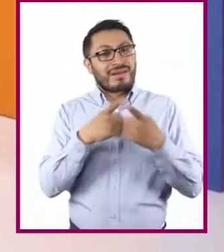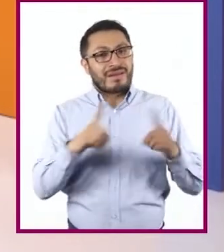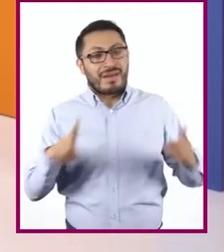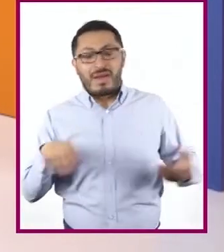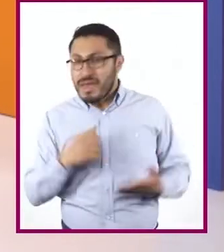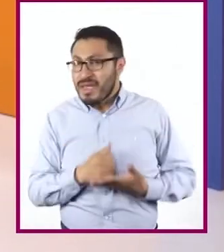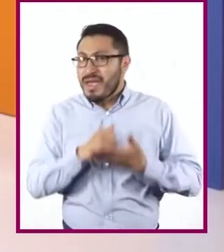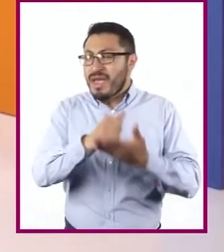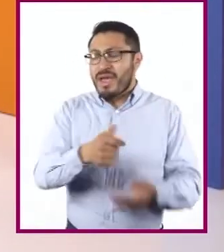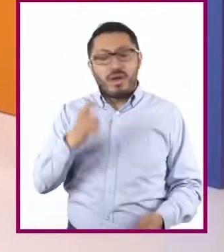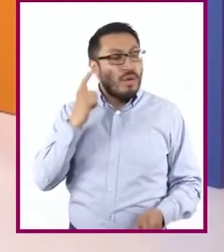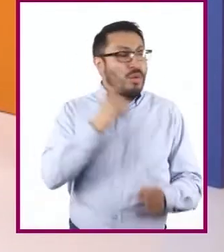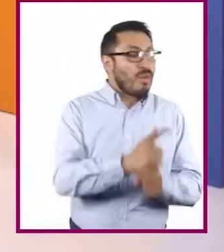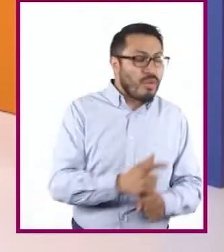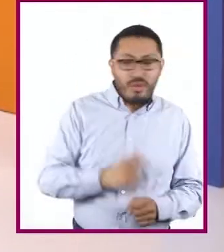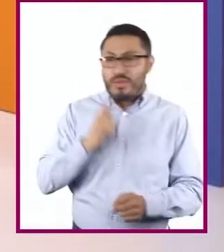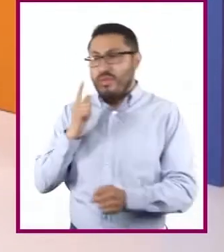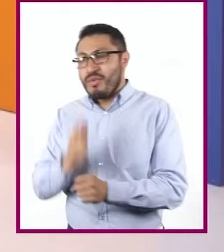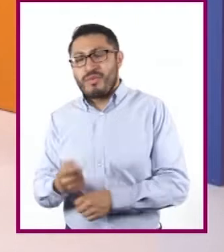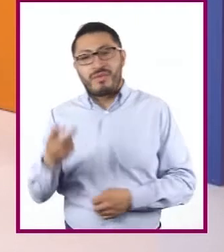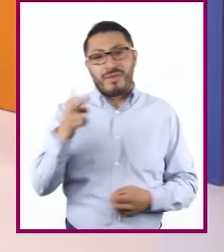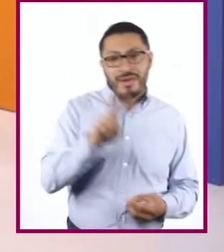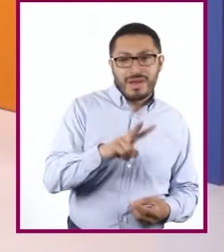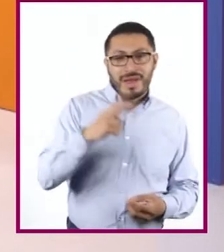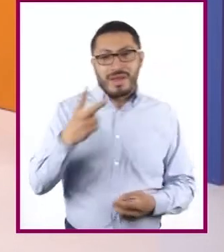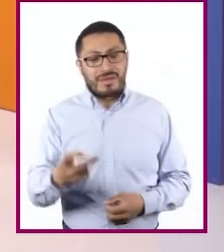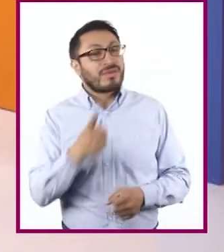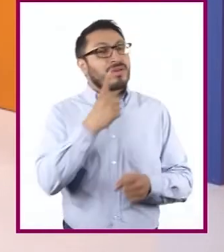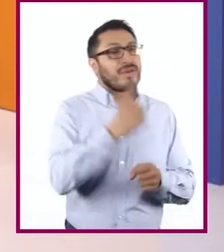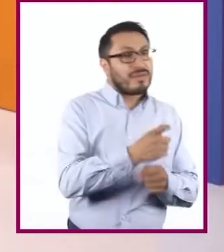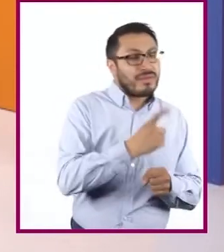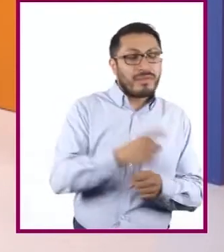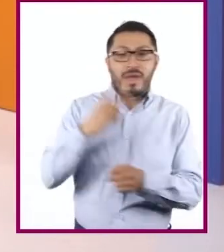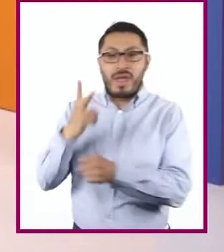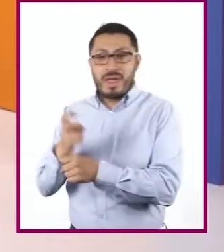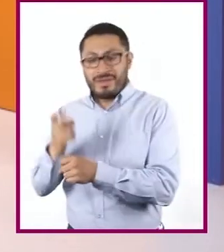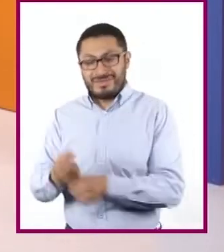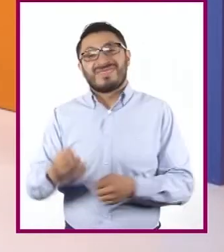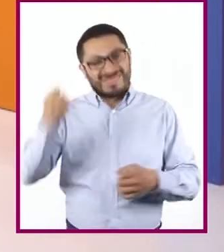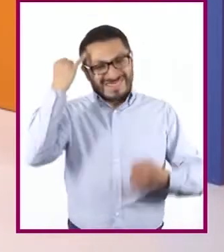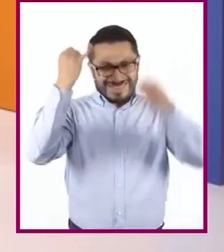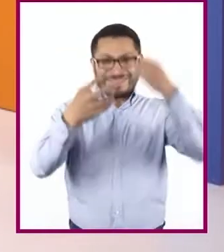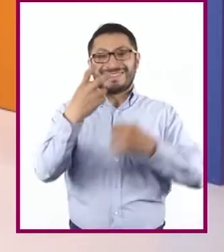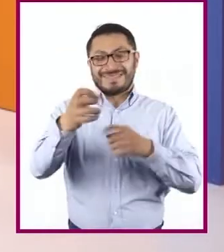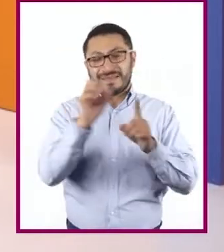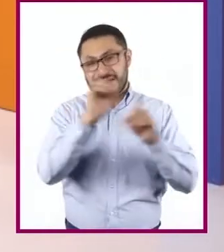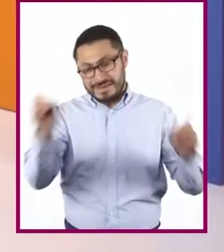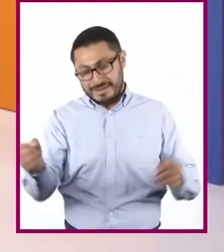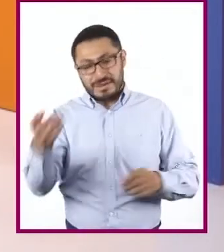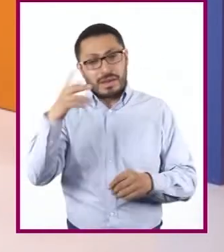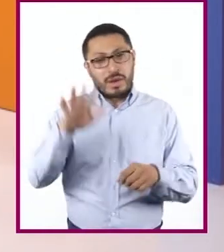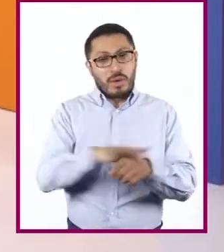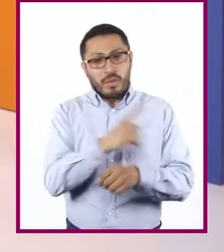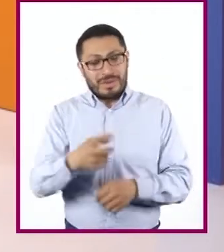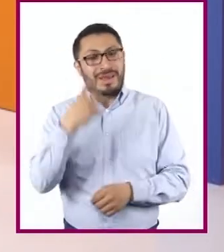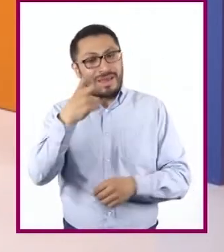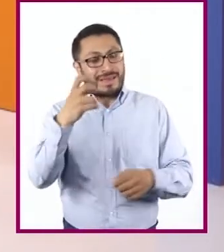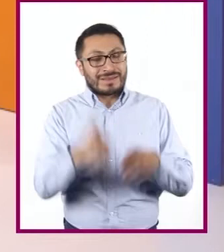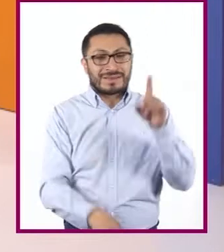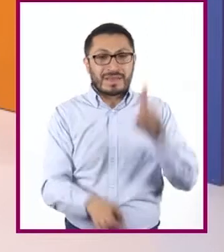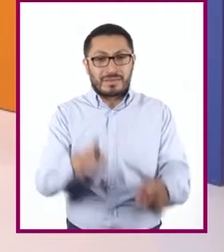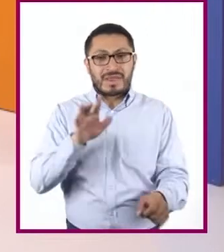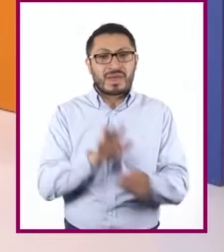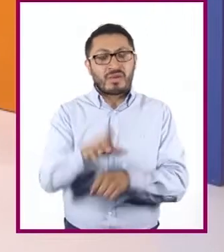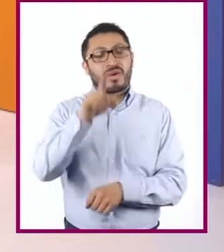permitan identificar ambos tipos de enunciados, porque de esto depende qué tanto comprenden los textos que